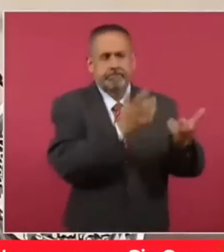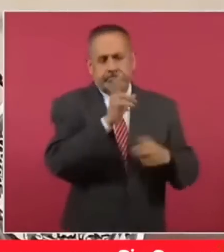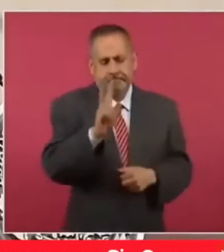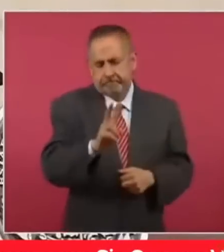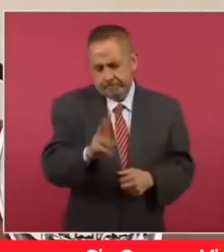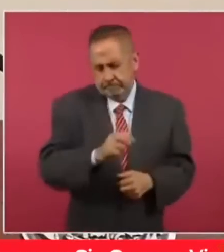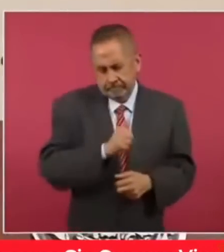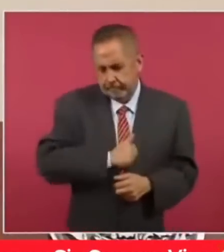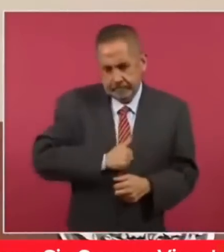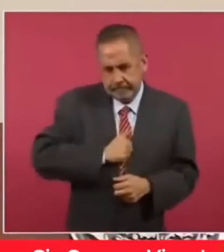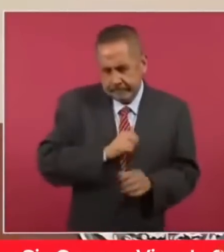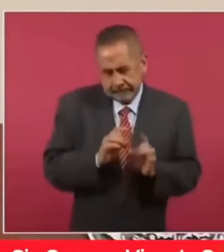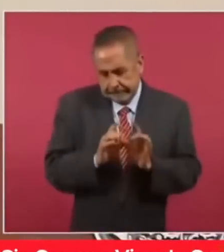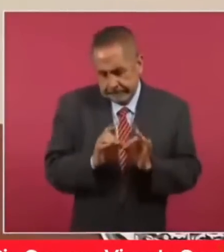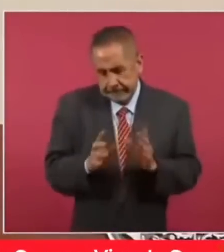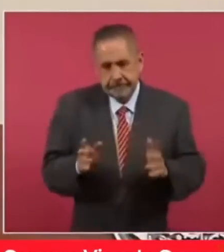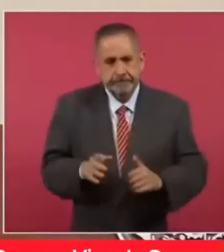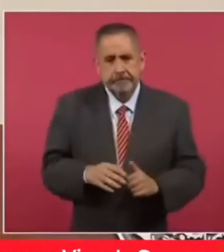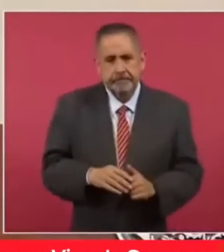porque